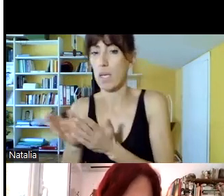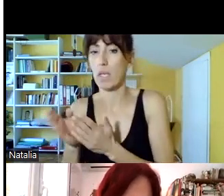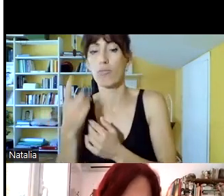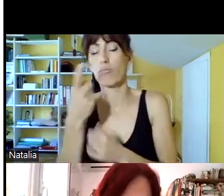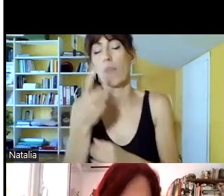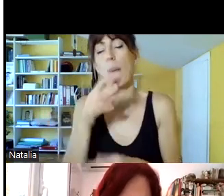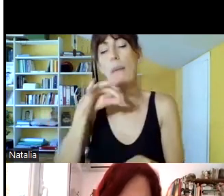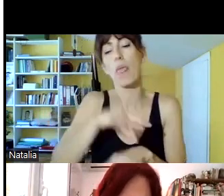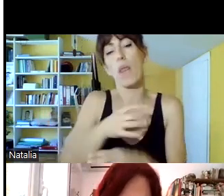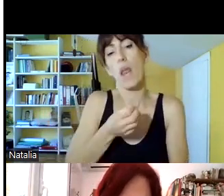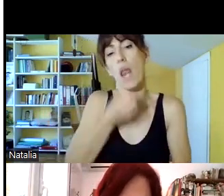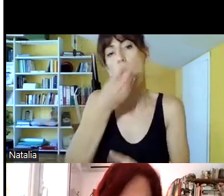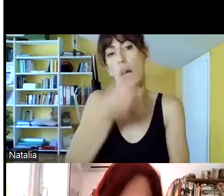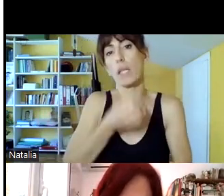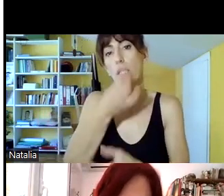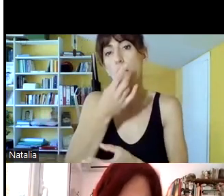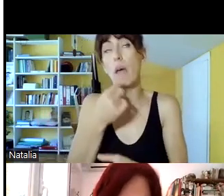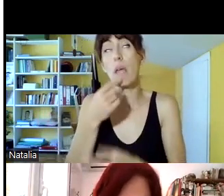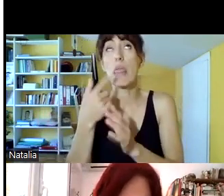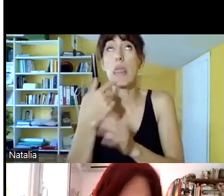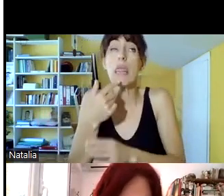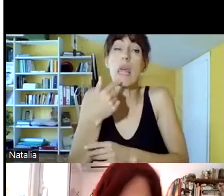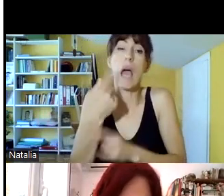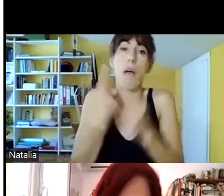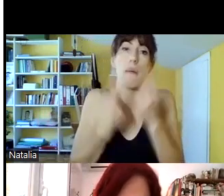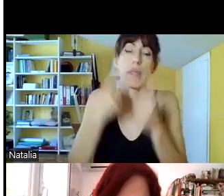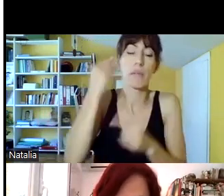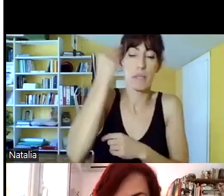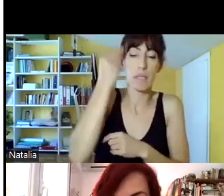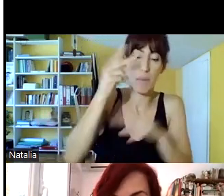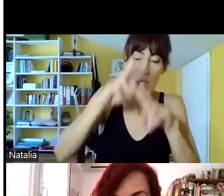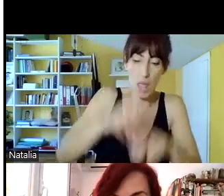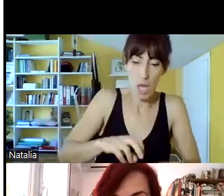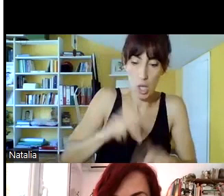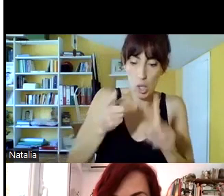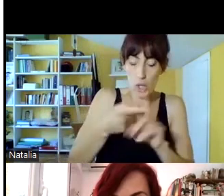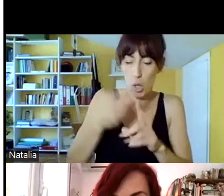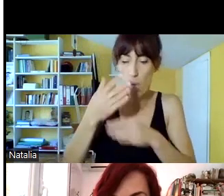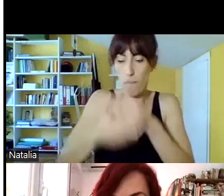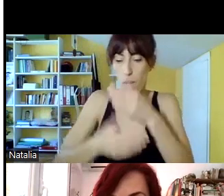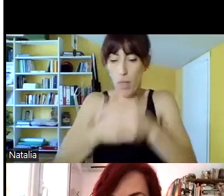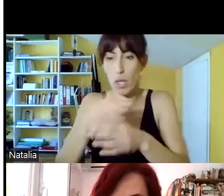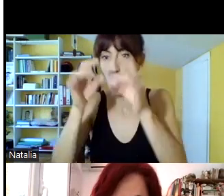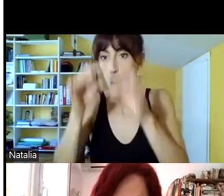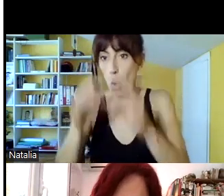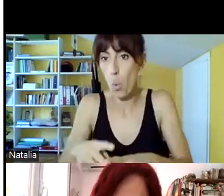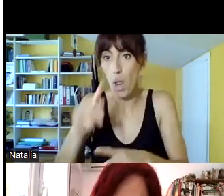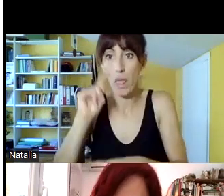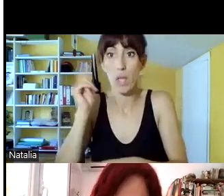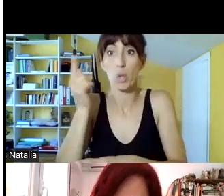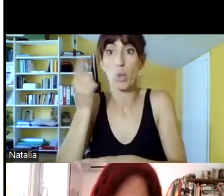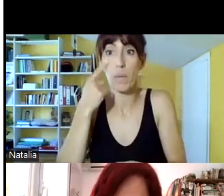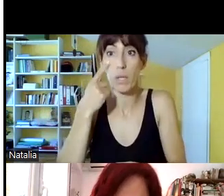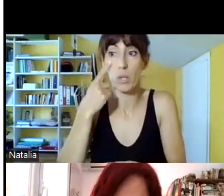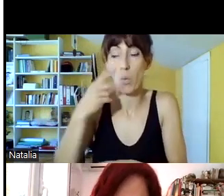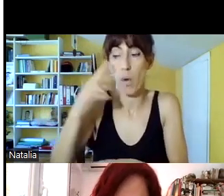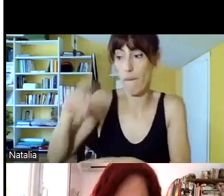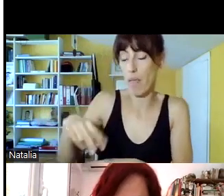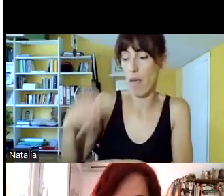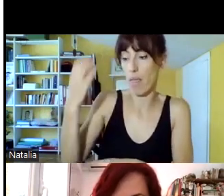ella habla de que a veces pensamos en el diagnóstico como un proceso similar al descubrimiento de una verdad